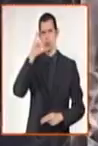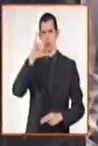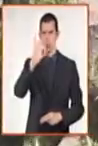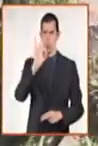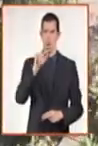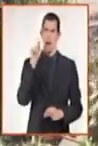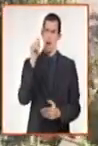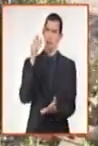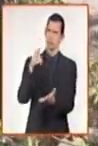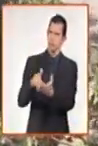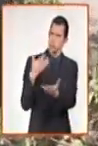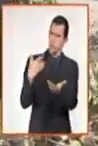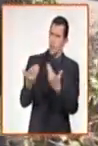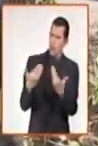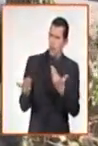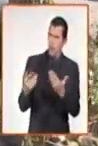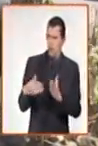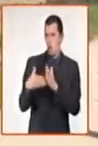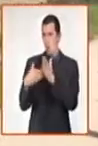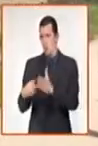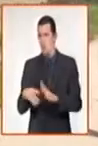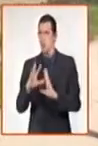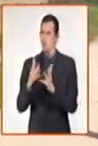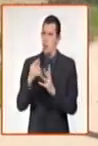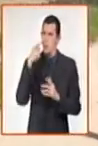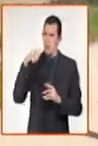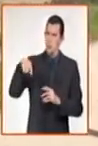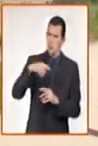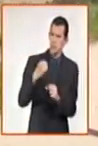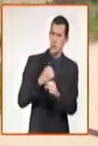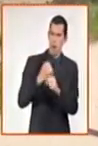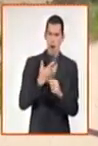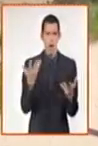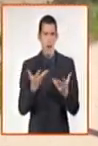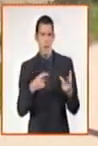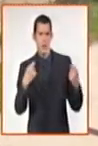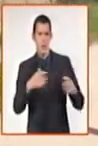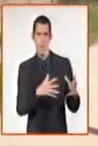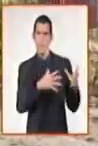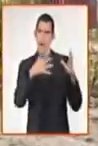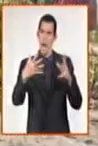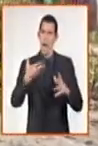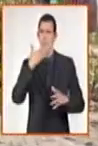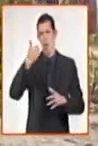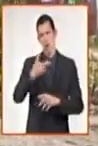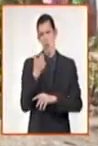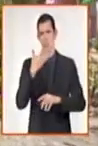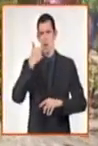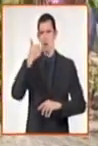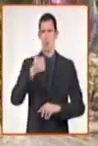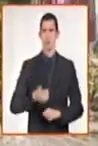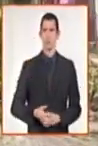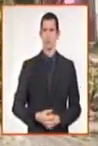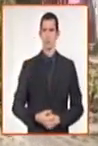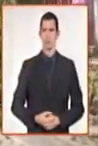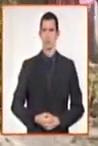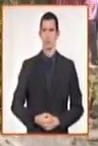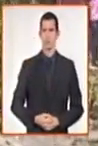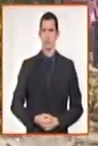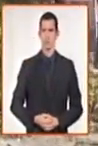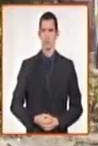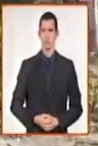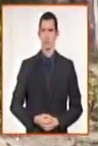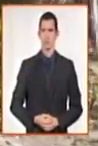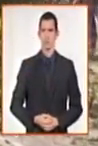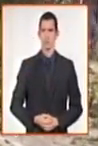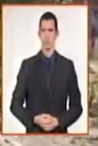e hicieron un llamado a lograr mayor masividad en la recuperación. Desde Pinar del Río, Sunilda